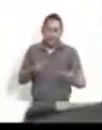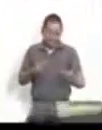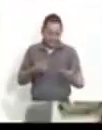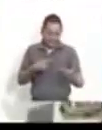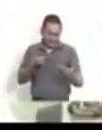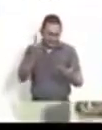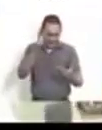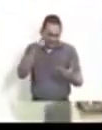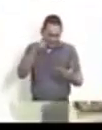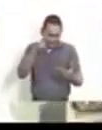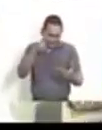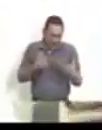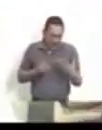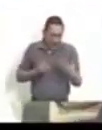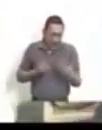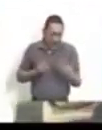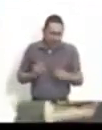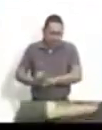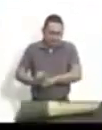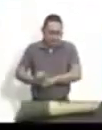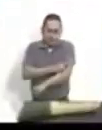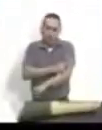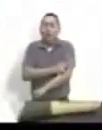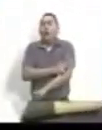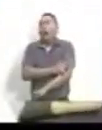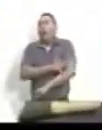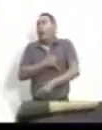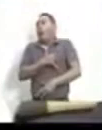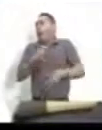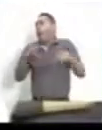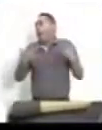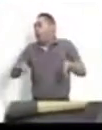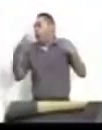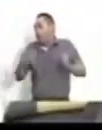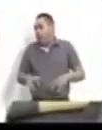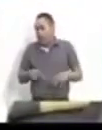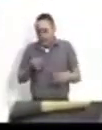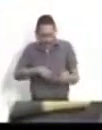Dentro de la tristeza fue una alegría inmensa, fue